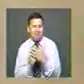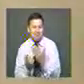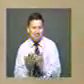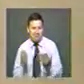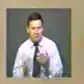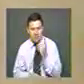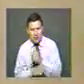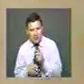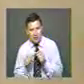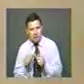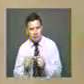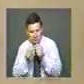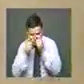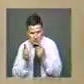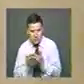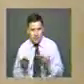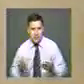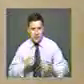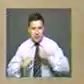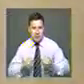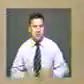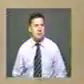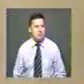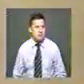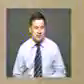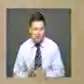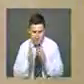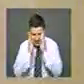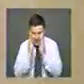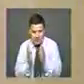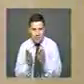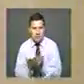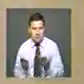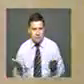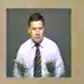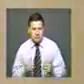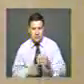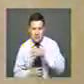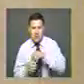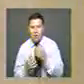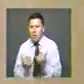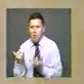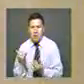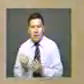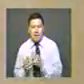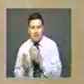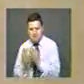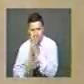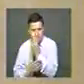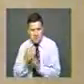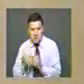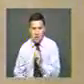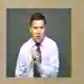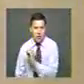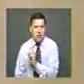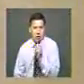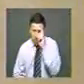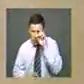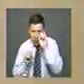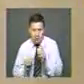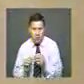el mantener el estado de cosas actual, o la tendencia generalizada que actualmente existe, y es que las parejas del mismo sexo pues